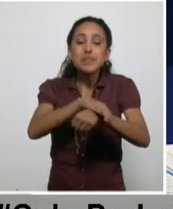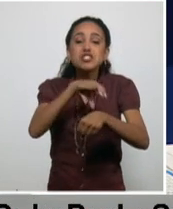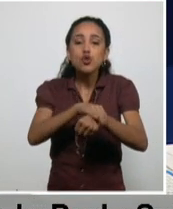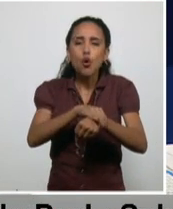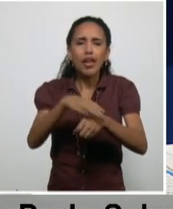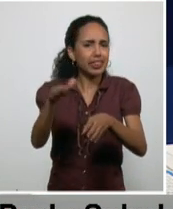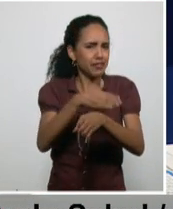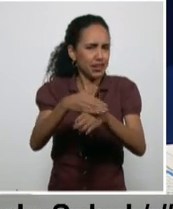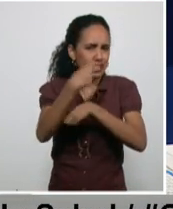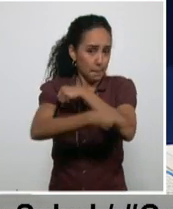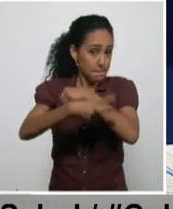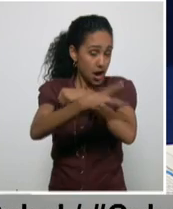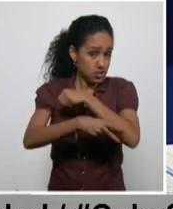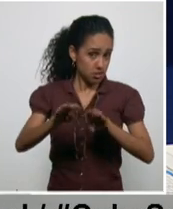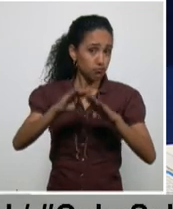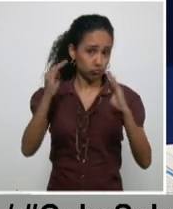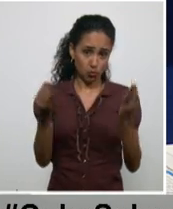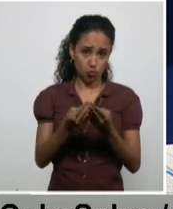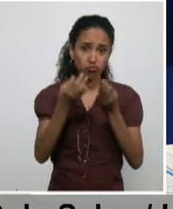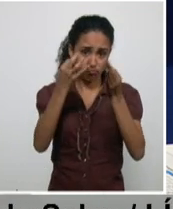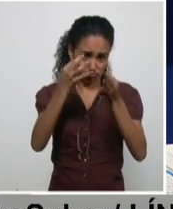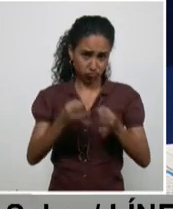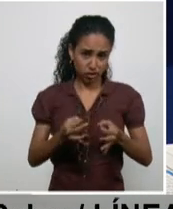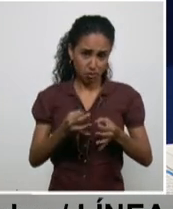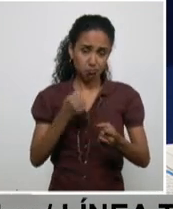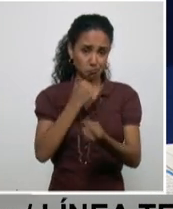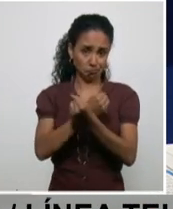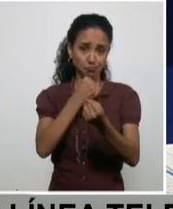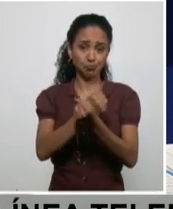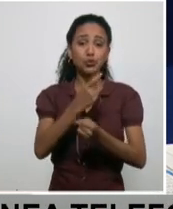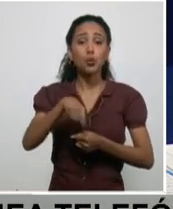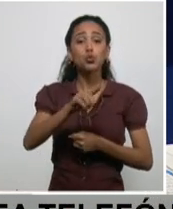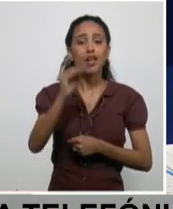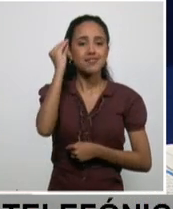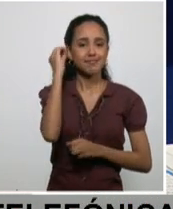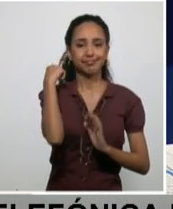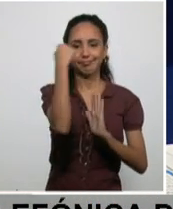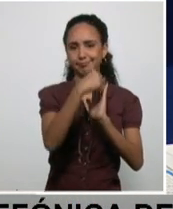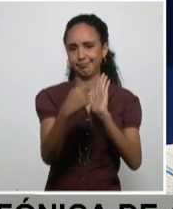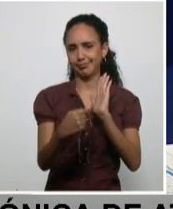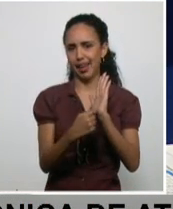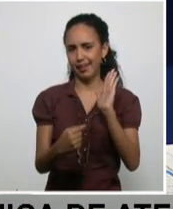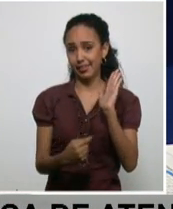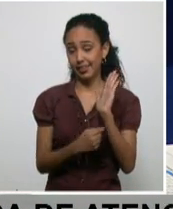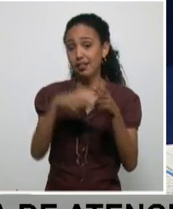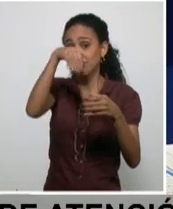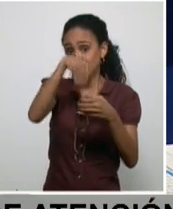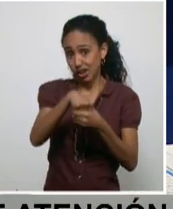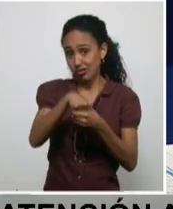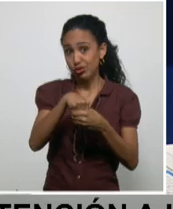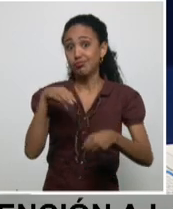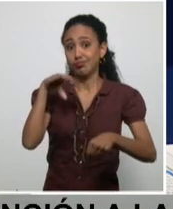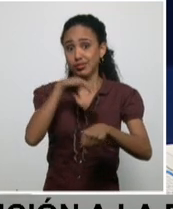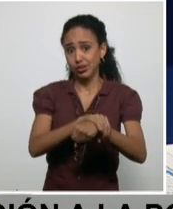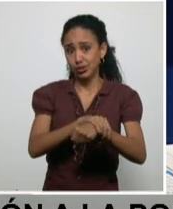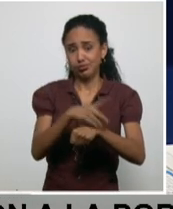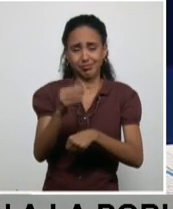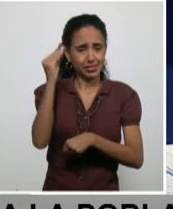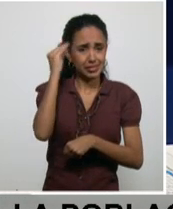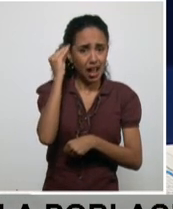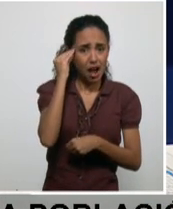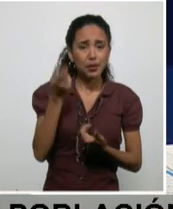mundo. Que cuando usted sabe las características de una prisión, pues se da cuenta que